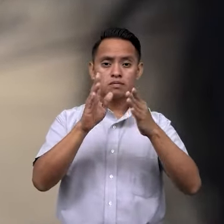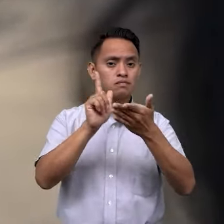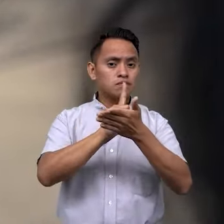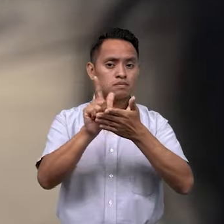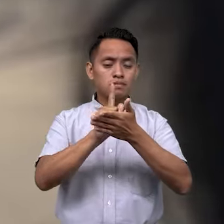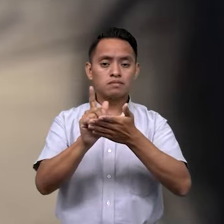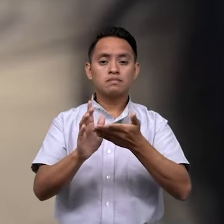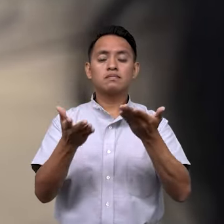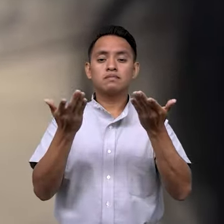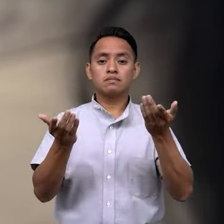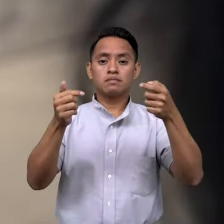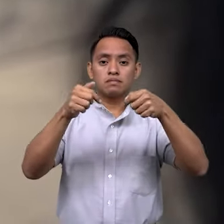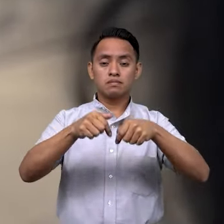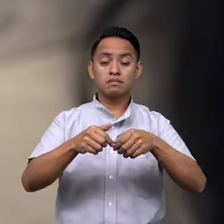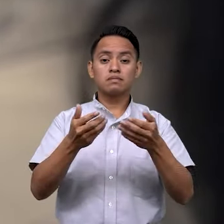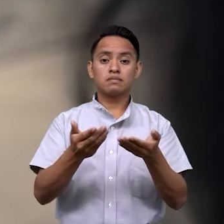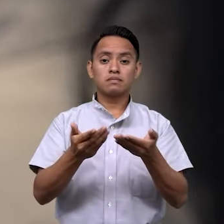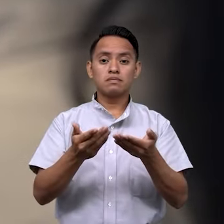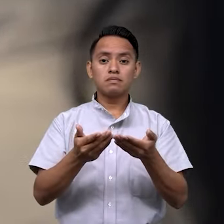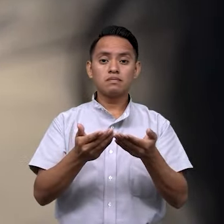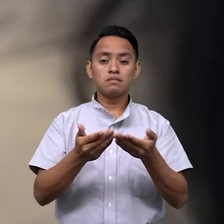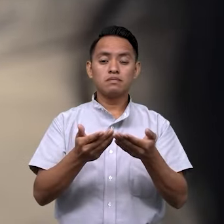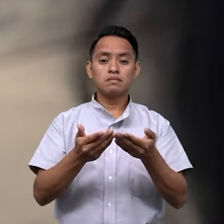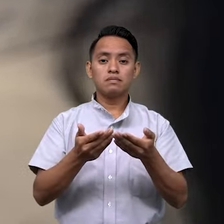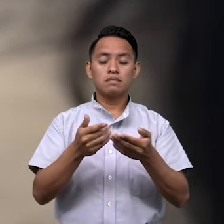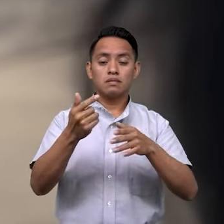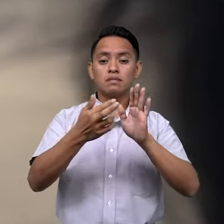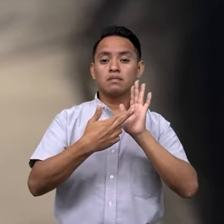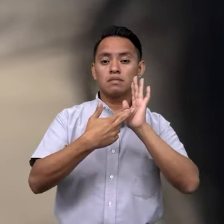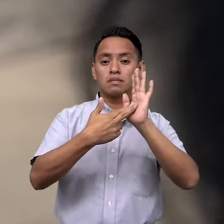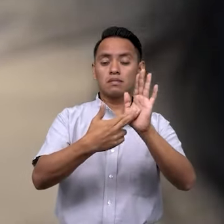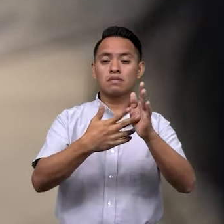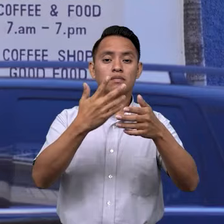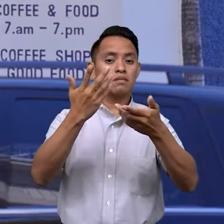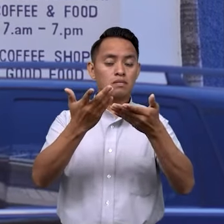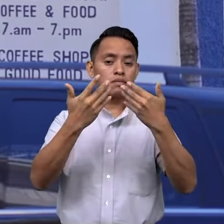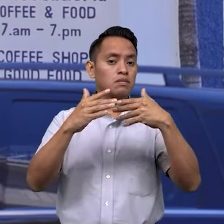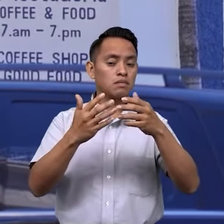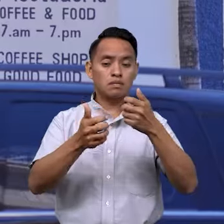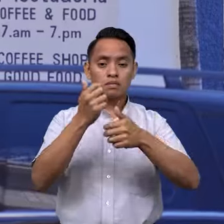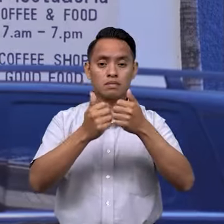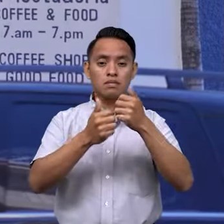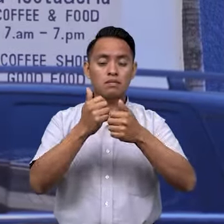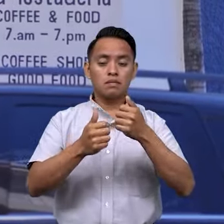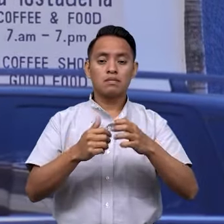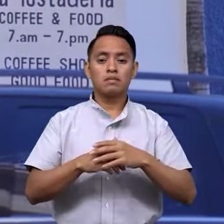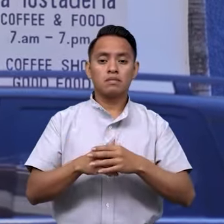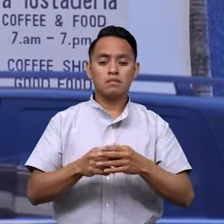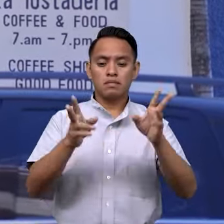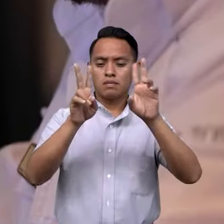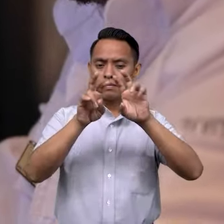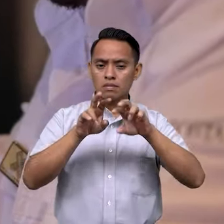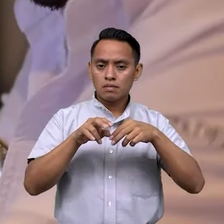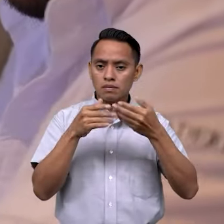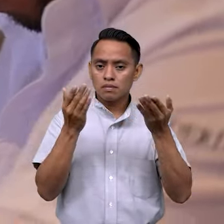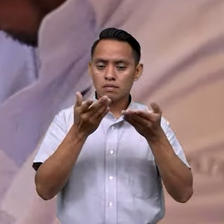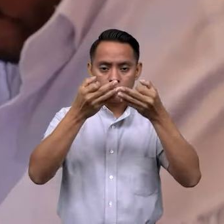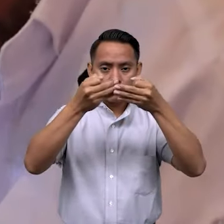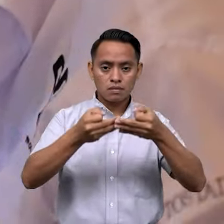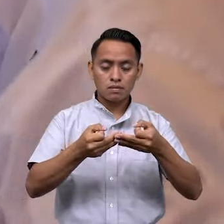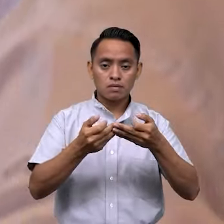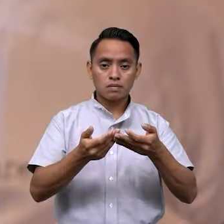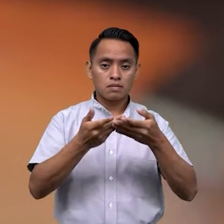todo en este caso que estamos al frente de una unidad que está respondiendo ante cualquier emergencia. Pues nosotros lo valoramos muy bien porque es algo